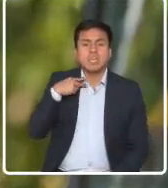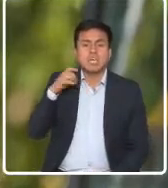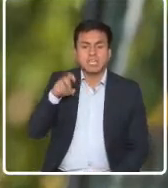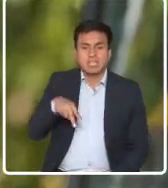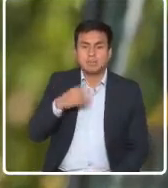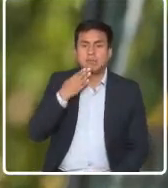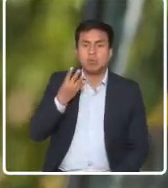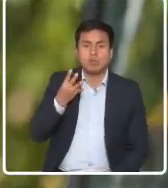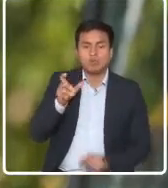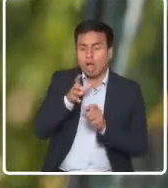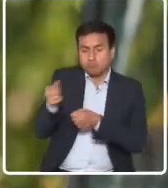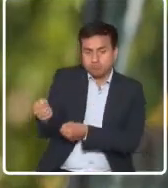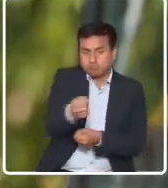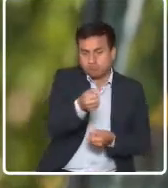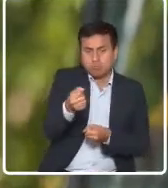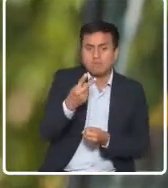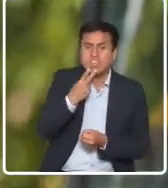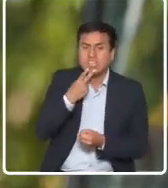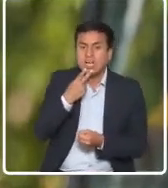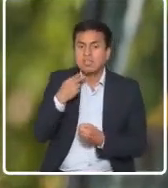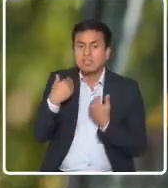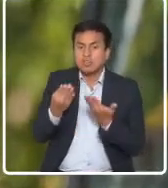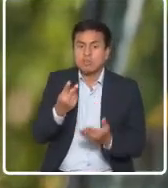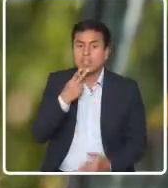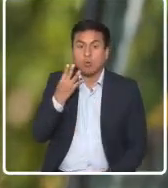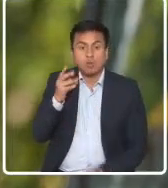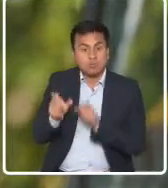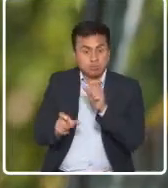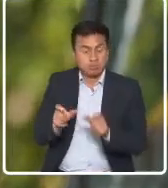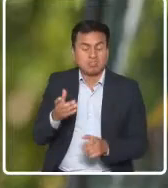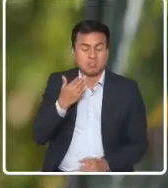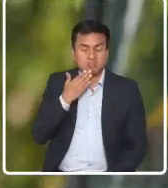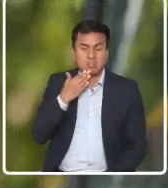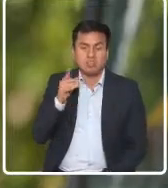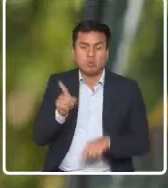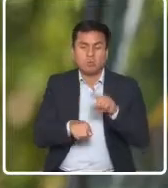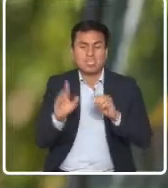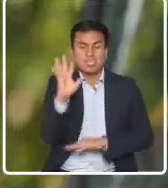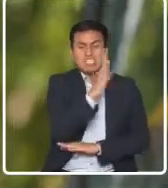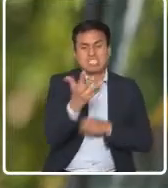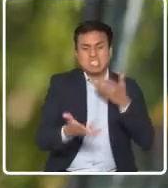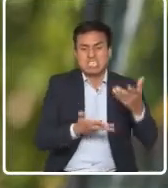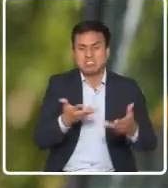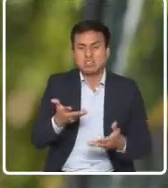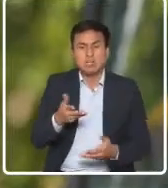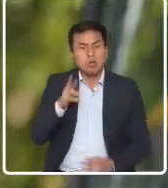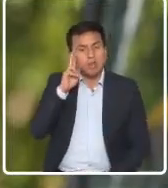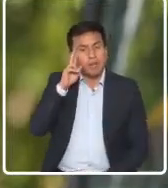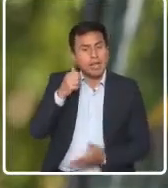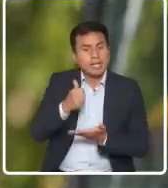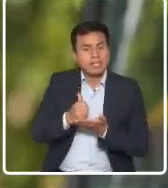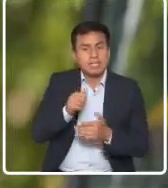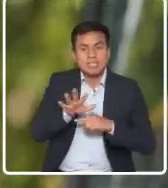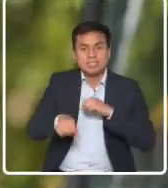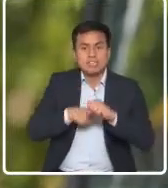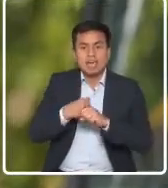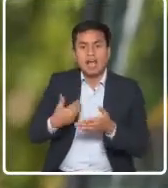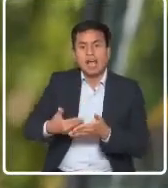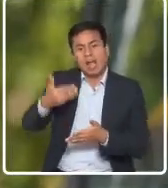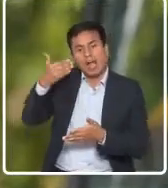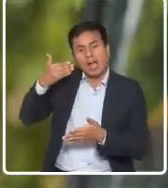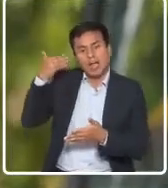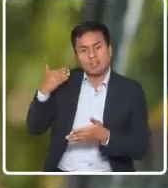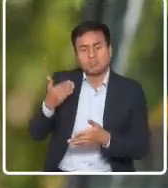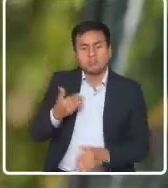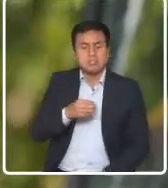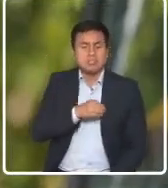brigadistas también dieron su vida en el combate de los incendios. Nos recordaba la alcaldesa, ya han pasado 15 años